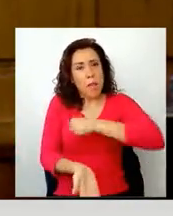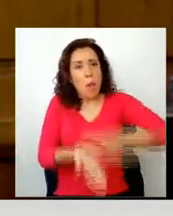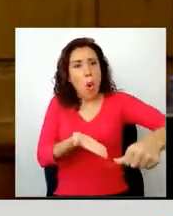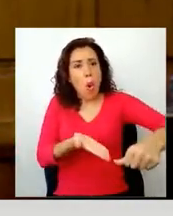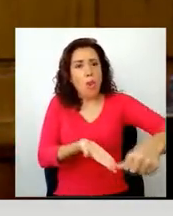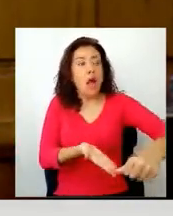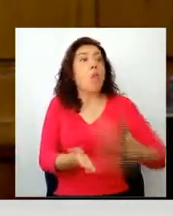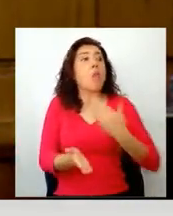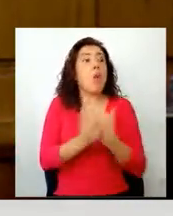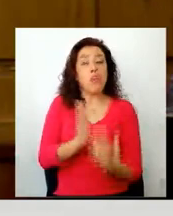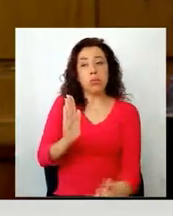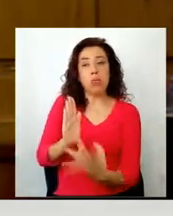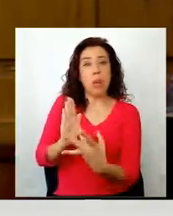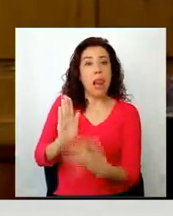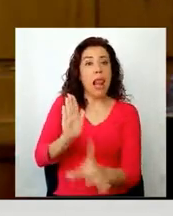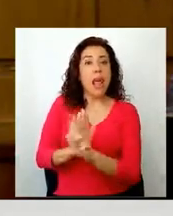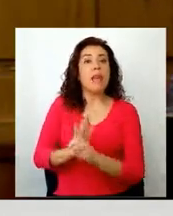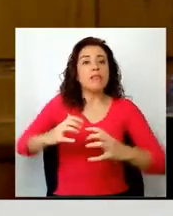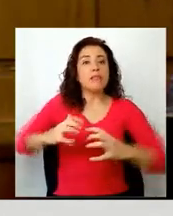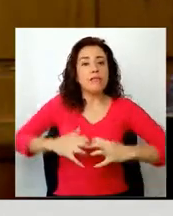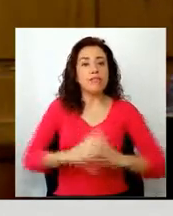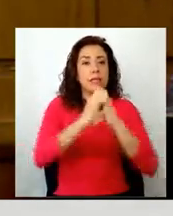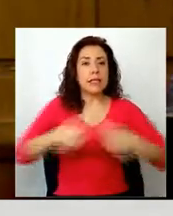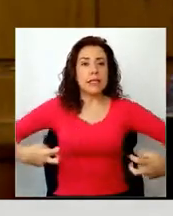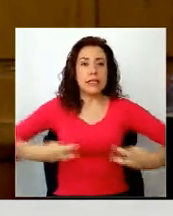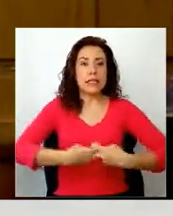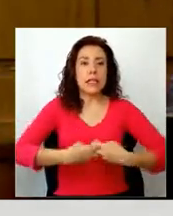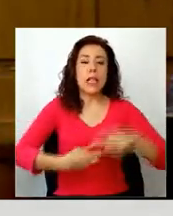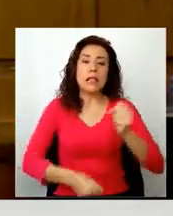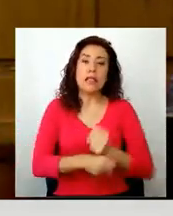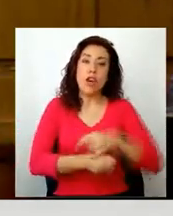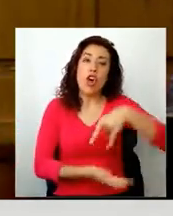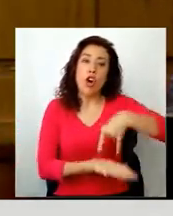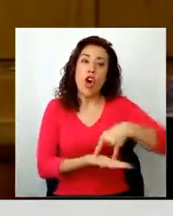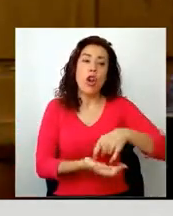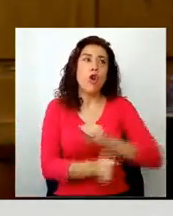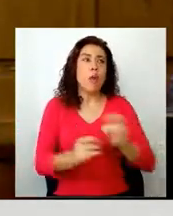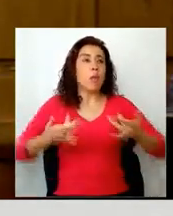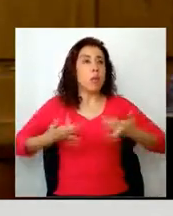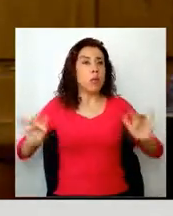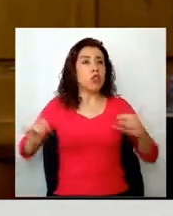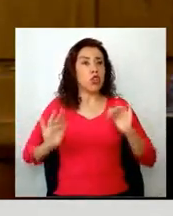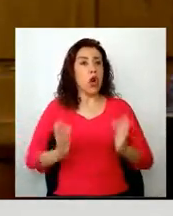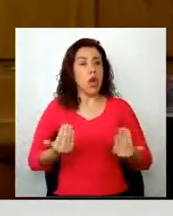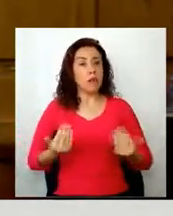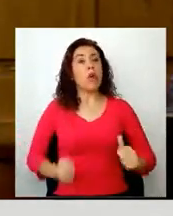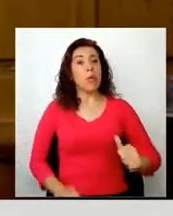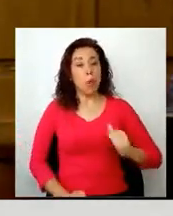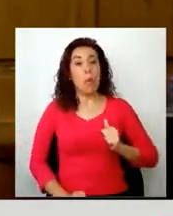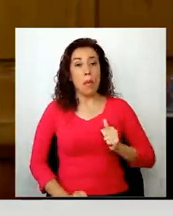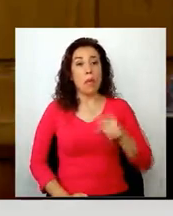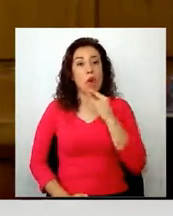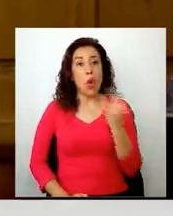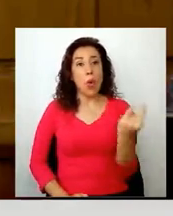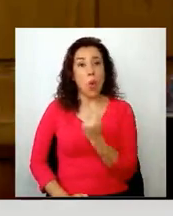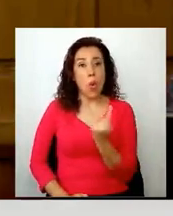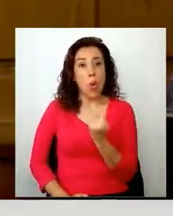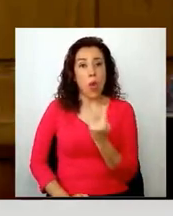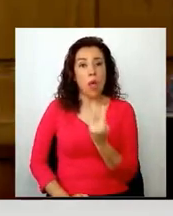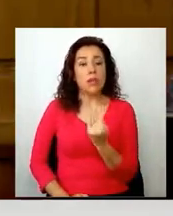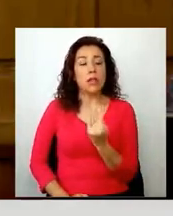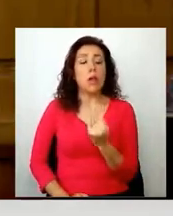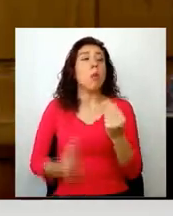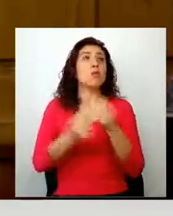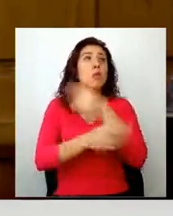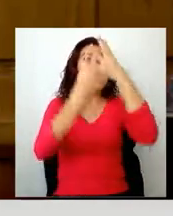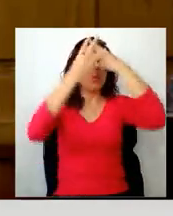y fortalecer a los sindicatos esto es una tarea que este congreso no puede eludir y espero que estemos a la altura de esta urgencia tantas veces invisibilizada y